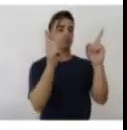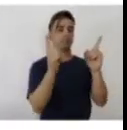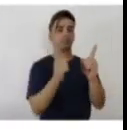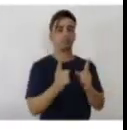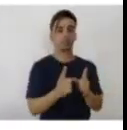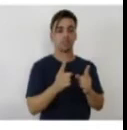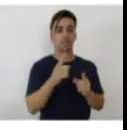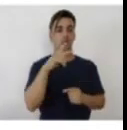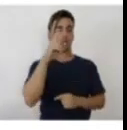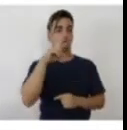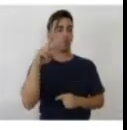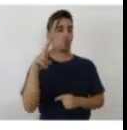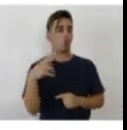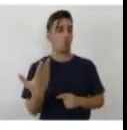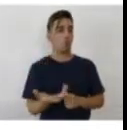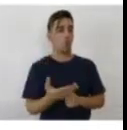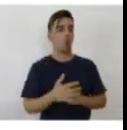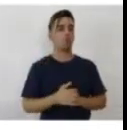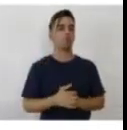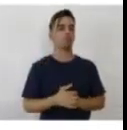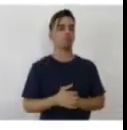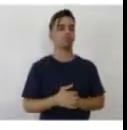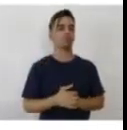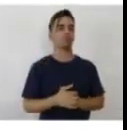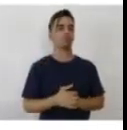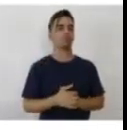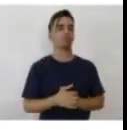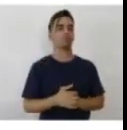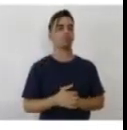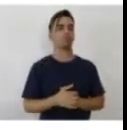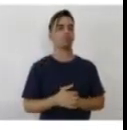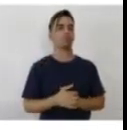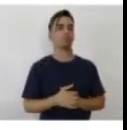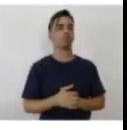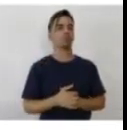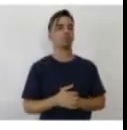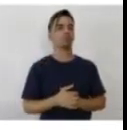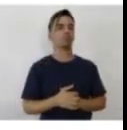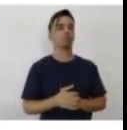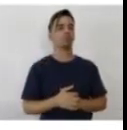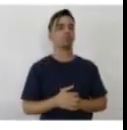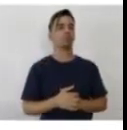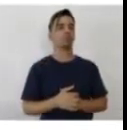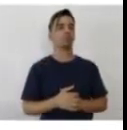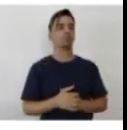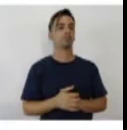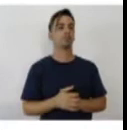Factorizamos aplicando el método de descomposición factorial que corresponda